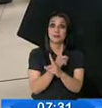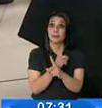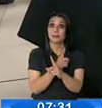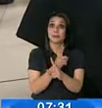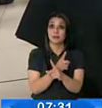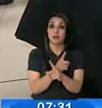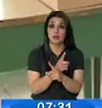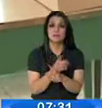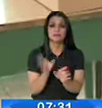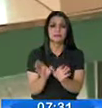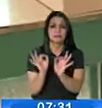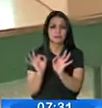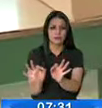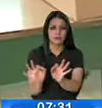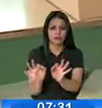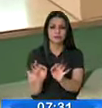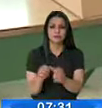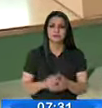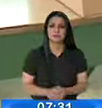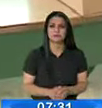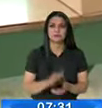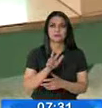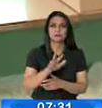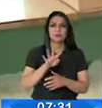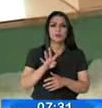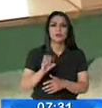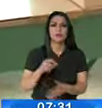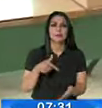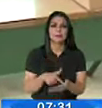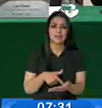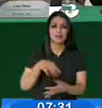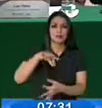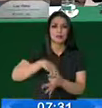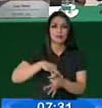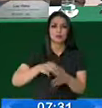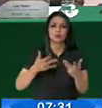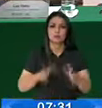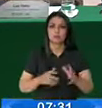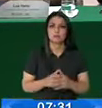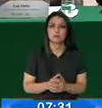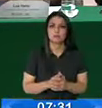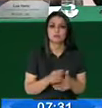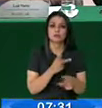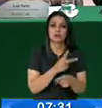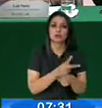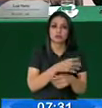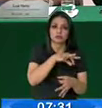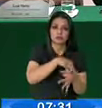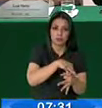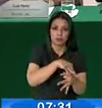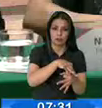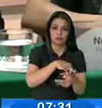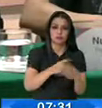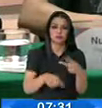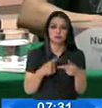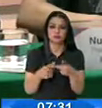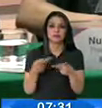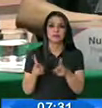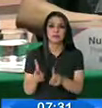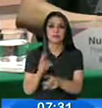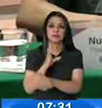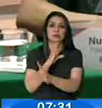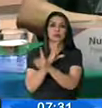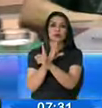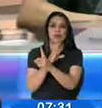la certificación. De este número, 340.000 acceden al voto. Los Consejos Nacional Electoral, CNE, y Nacional para